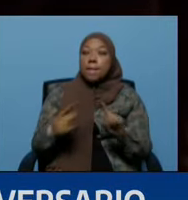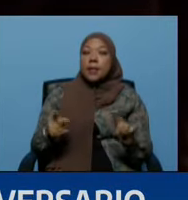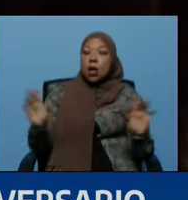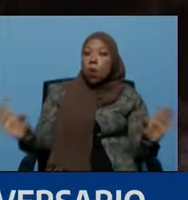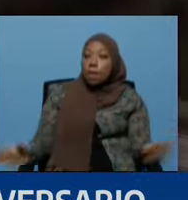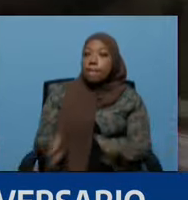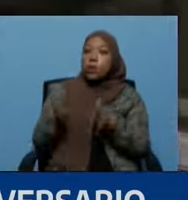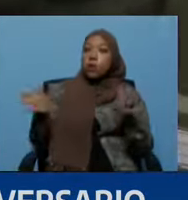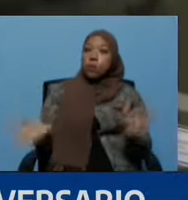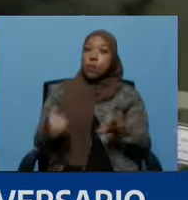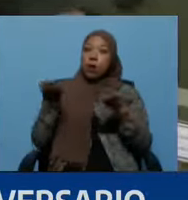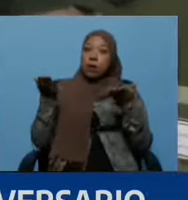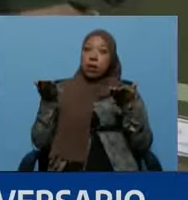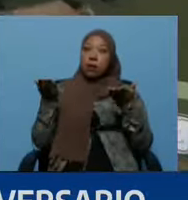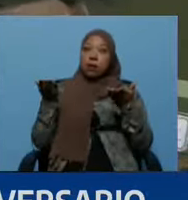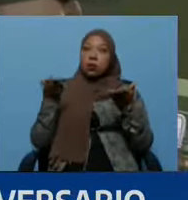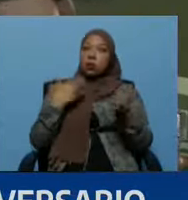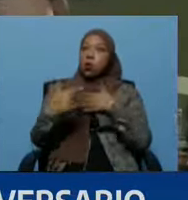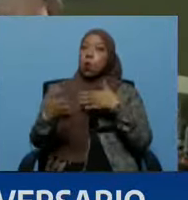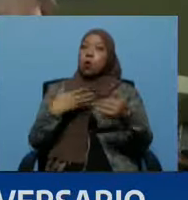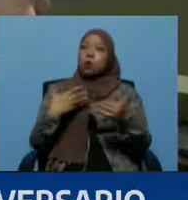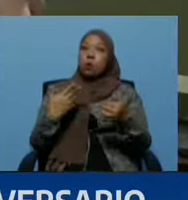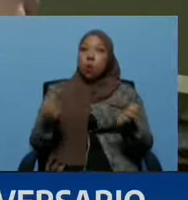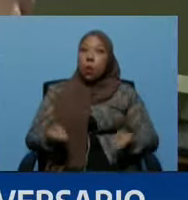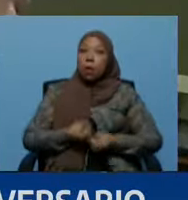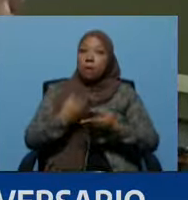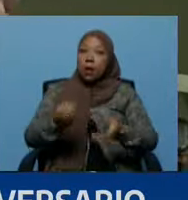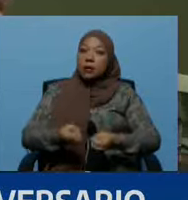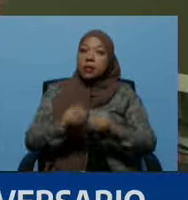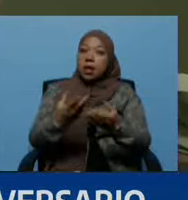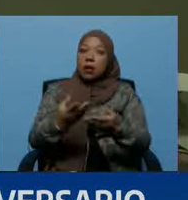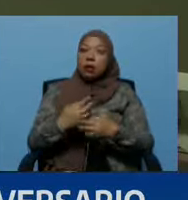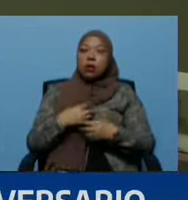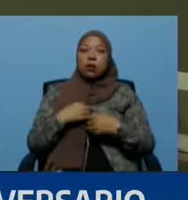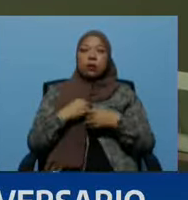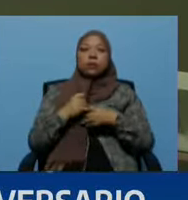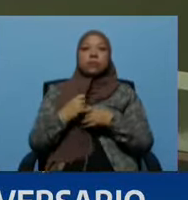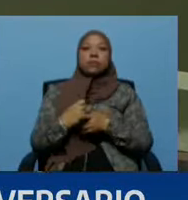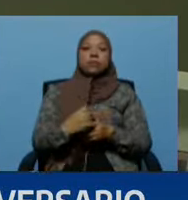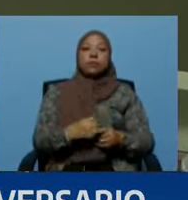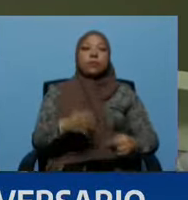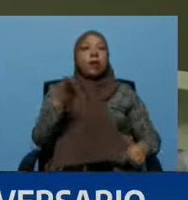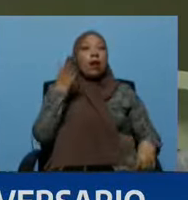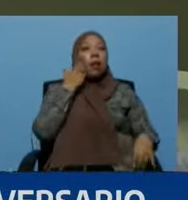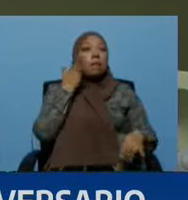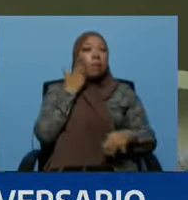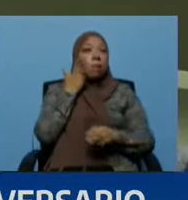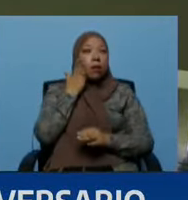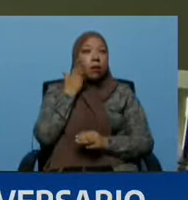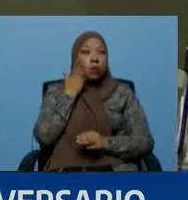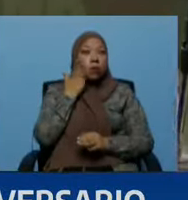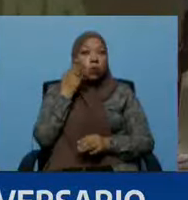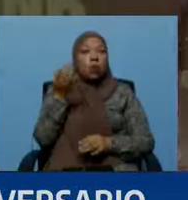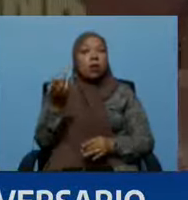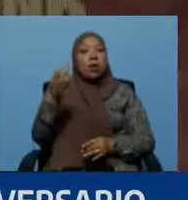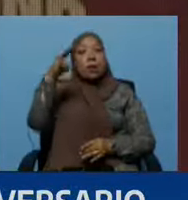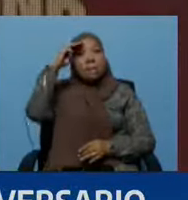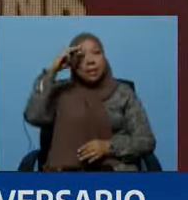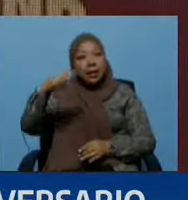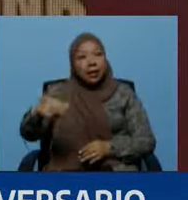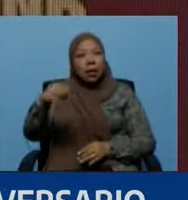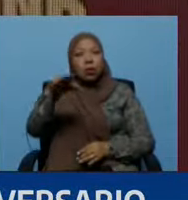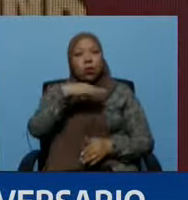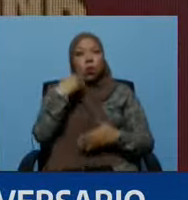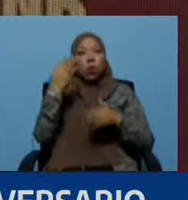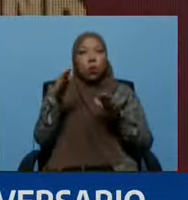promueven. He recibido un mensaje de la familia, de la madre, de este sargento que